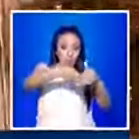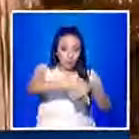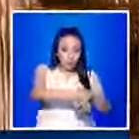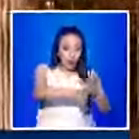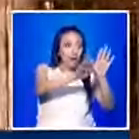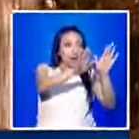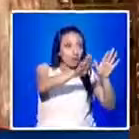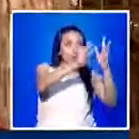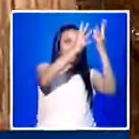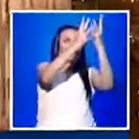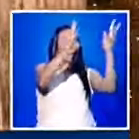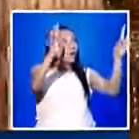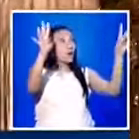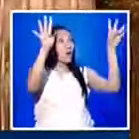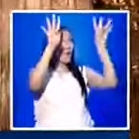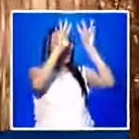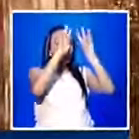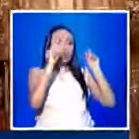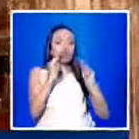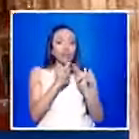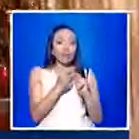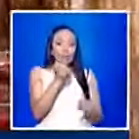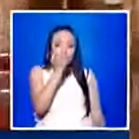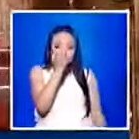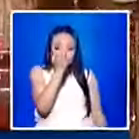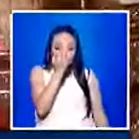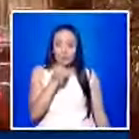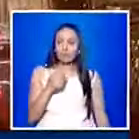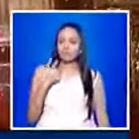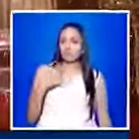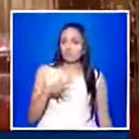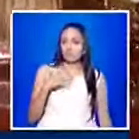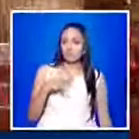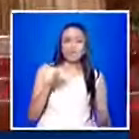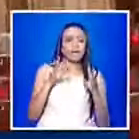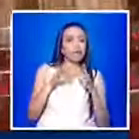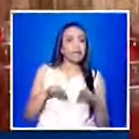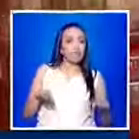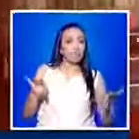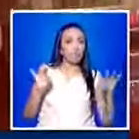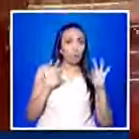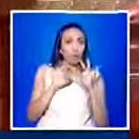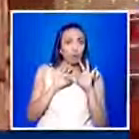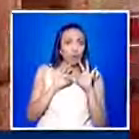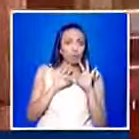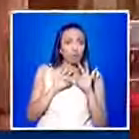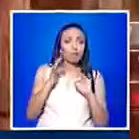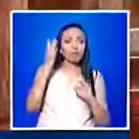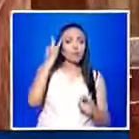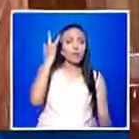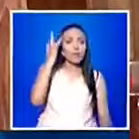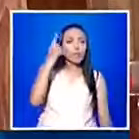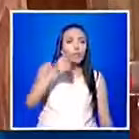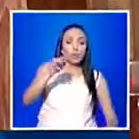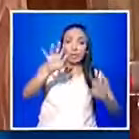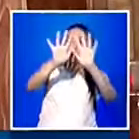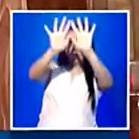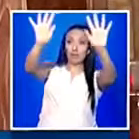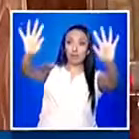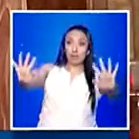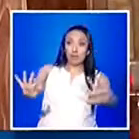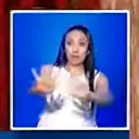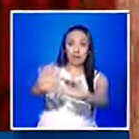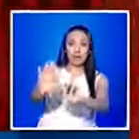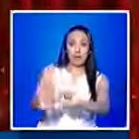también como la Capilla Roja. Es un icono importante. Es importante porque, bueno, vamos a apreciar el altar mayor que